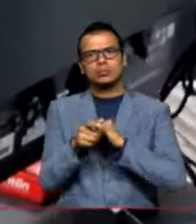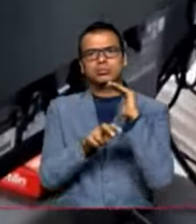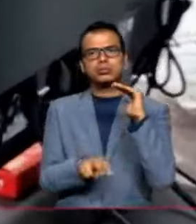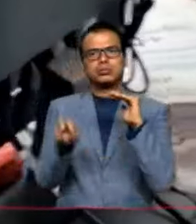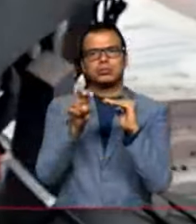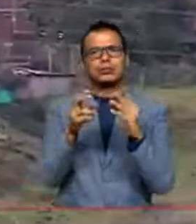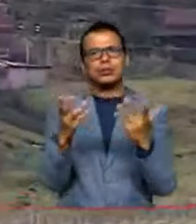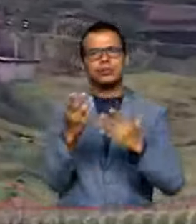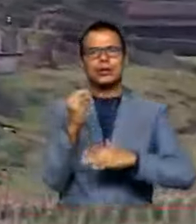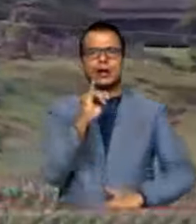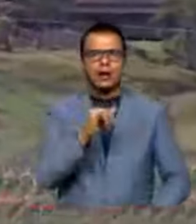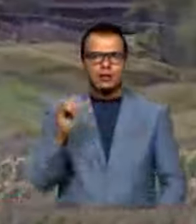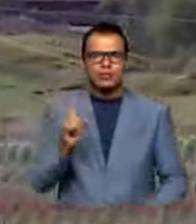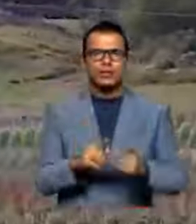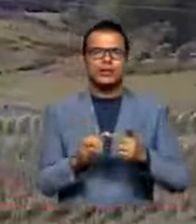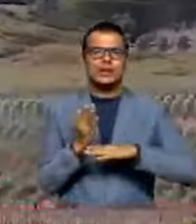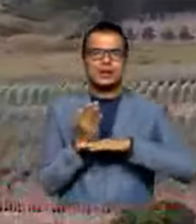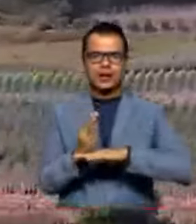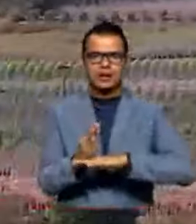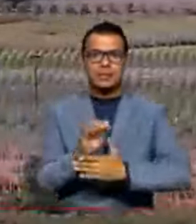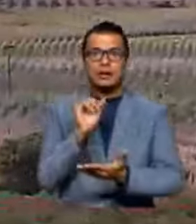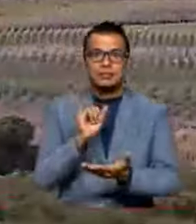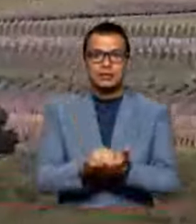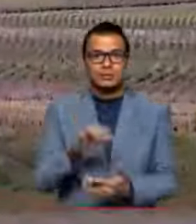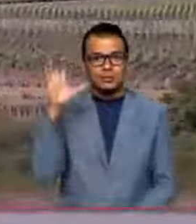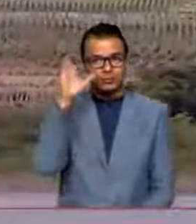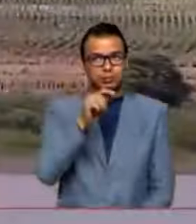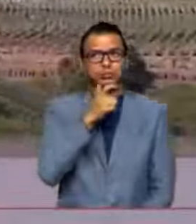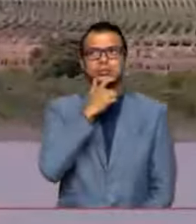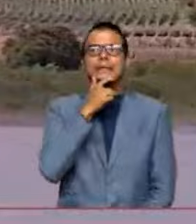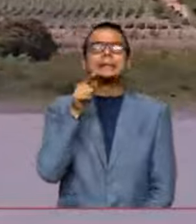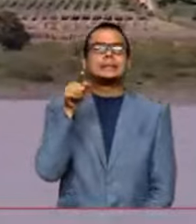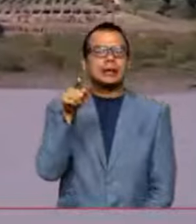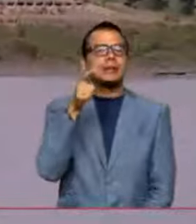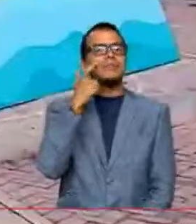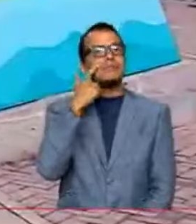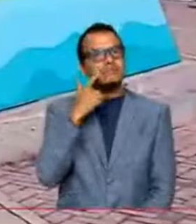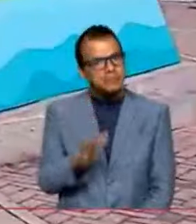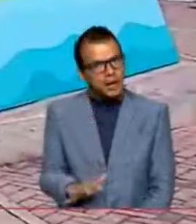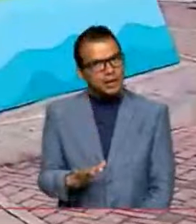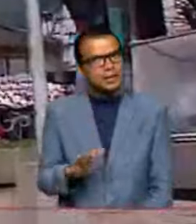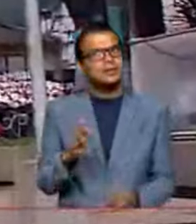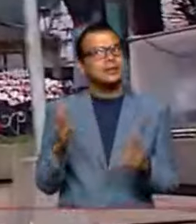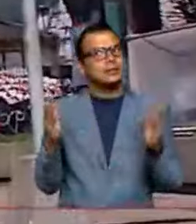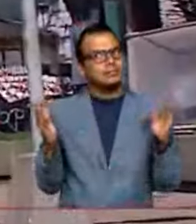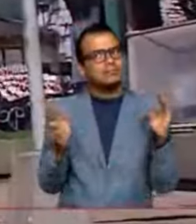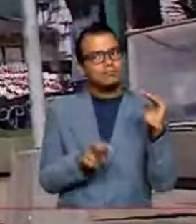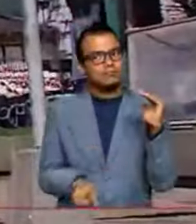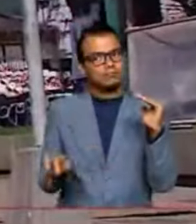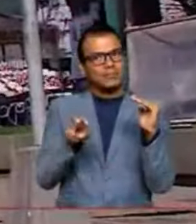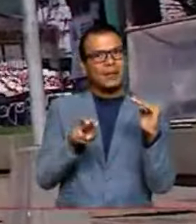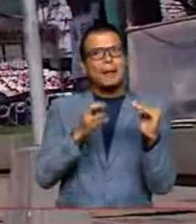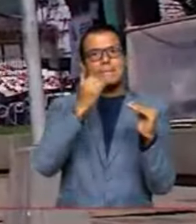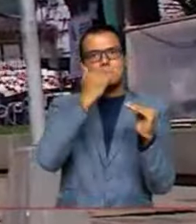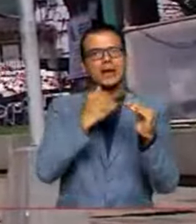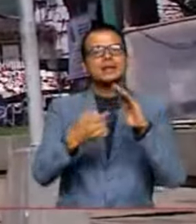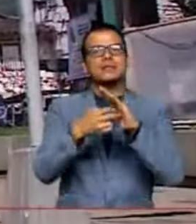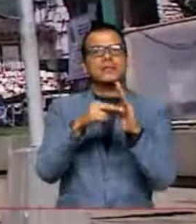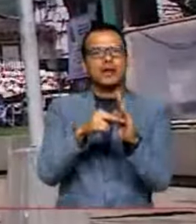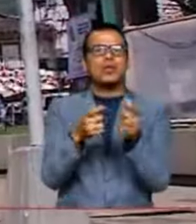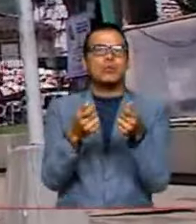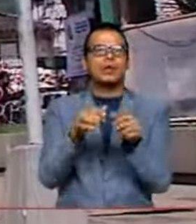calima el Darién identificando indicios de posible perjuicio patrimonial y poniendo en